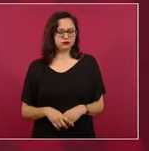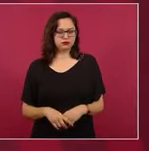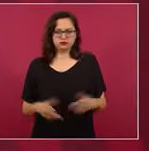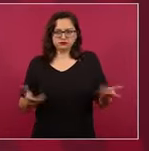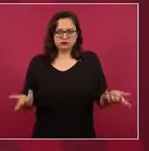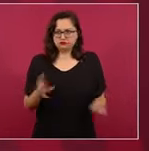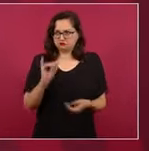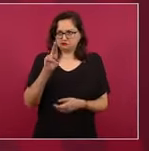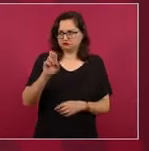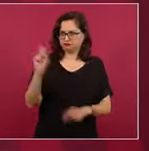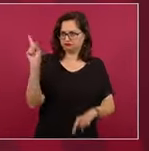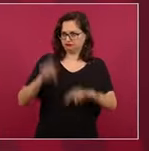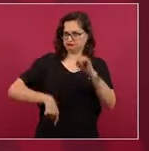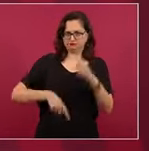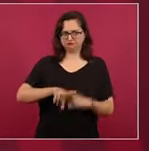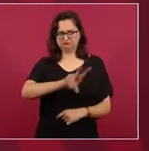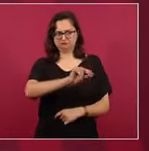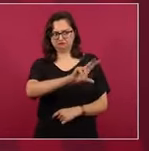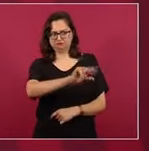Eso es.